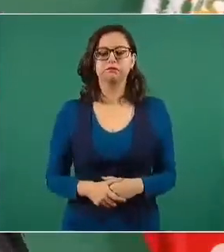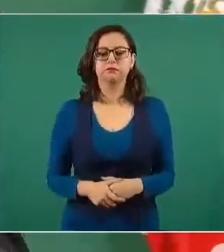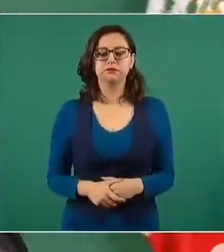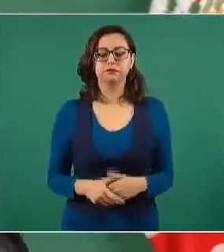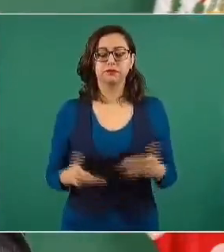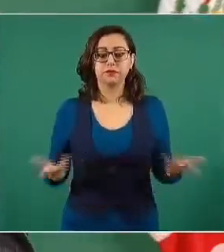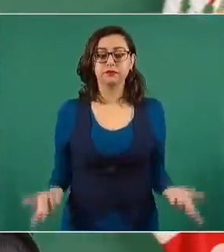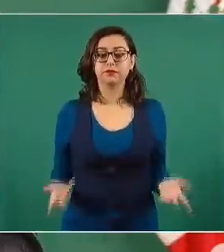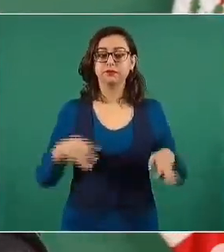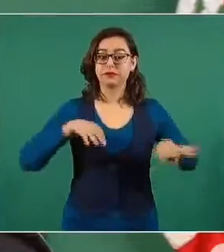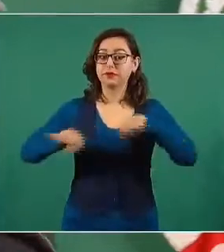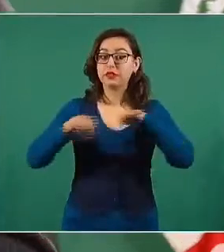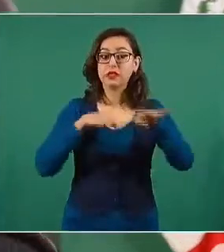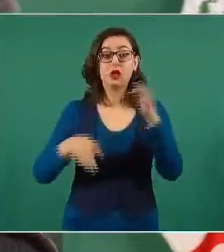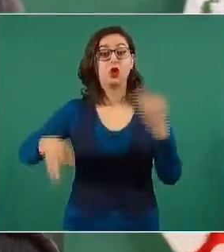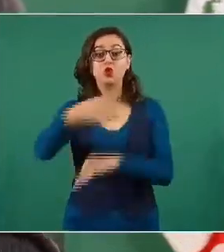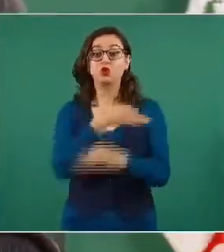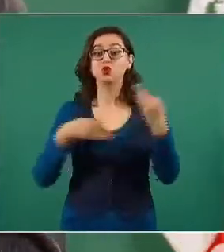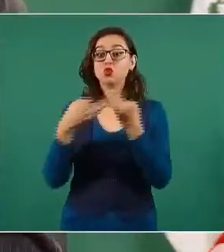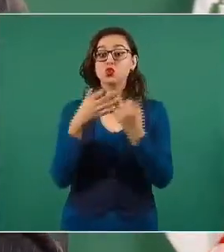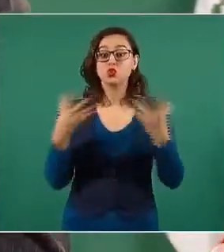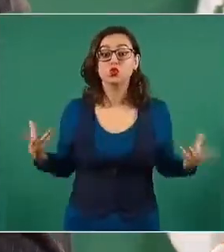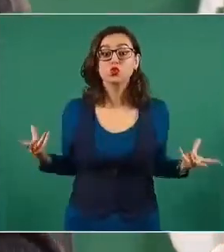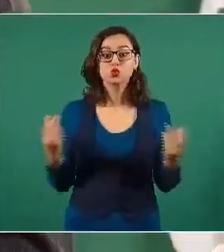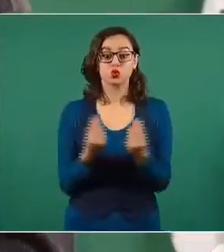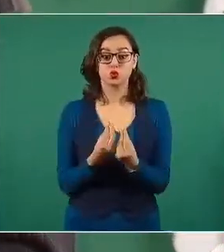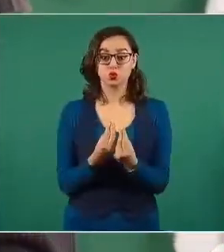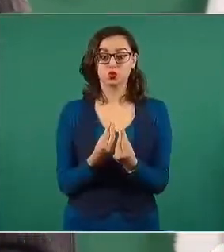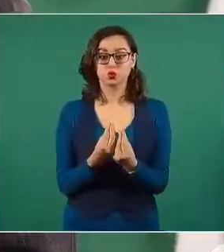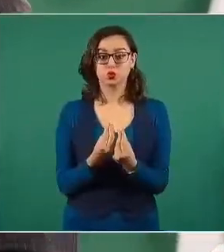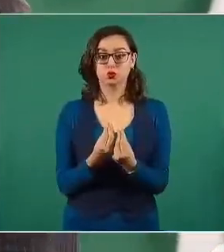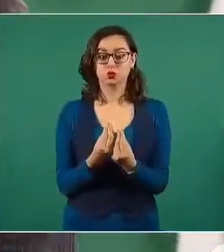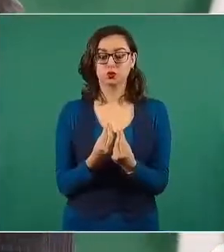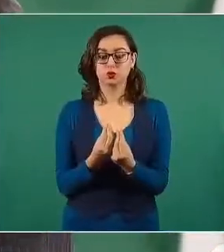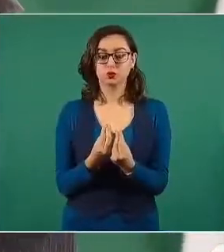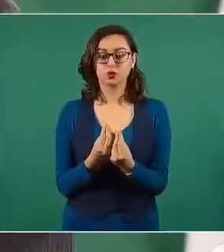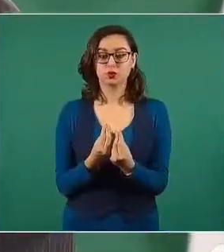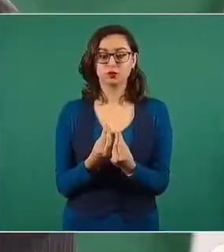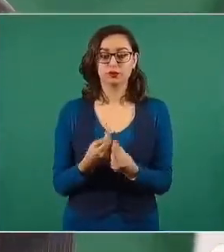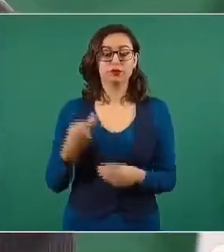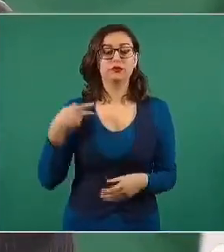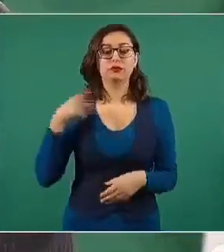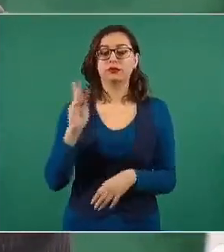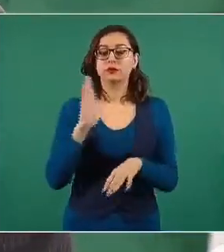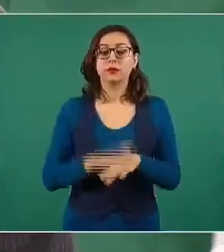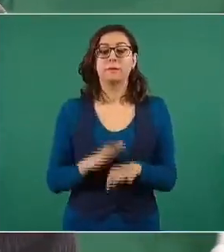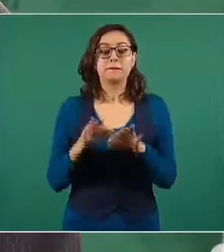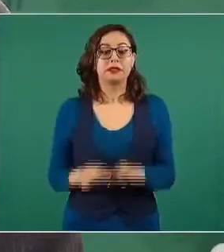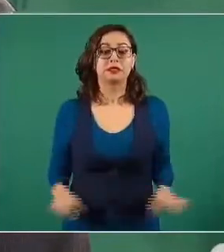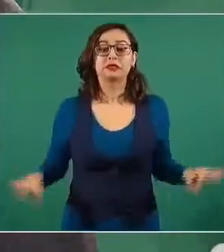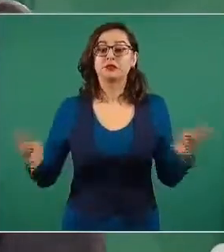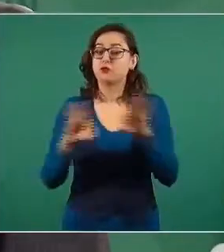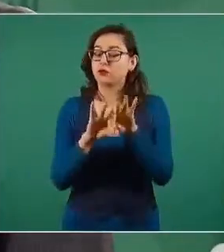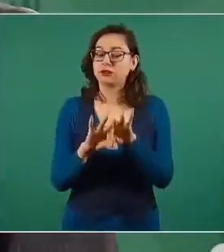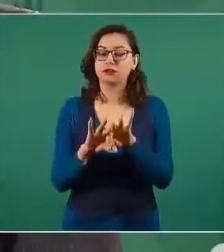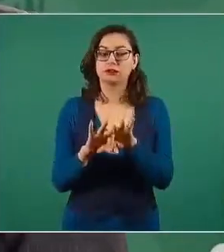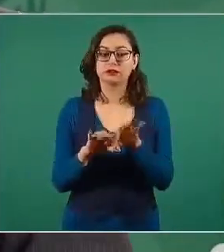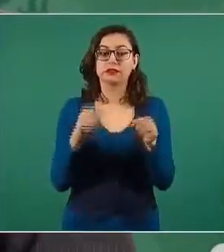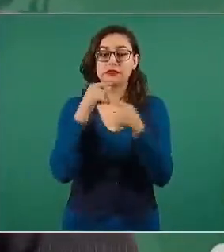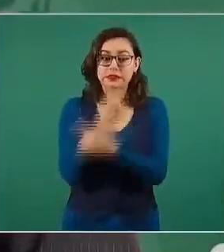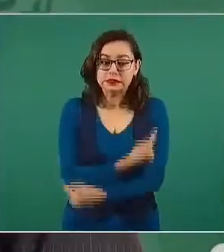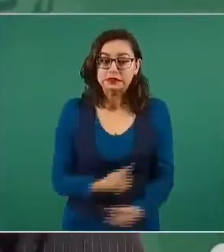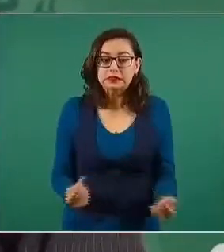pero esa es una labor de todos. Pero lo básico es la educación,